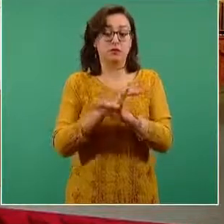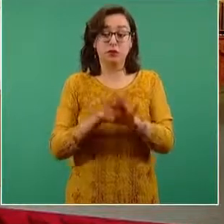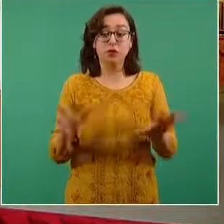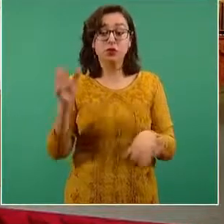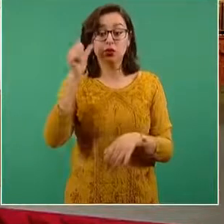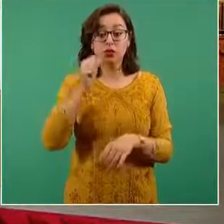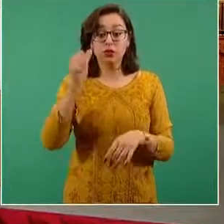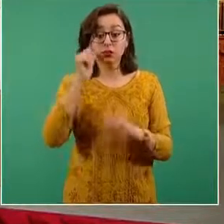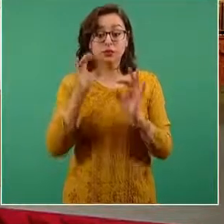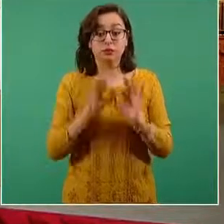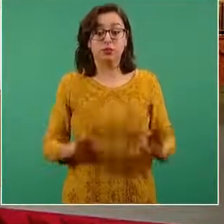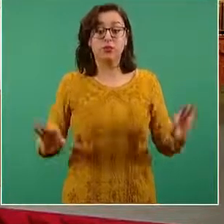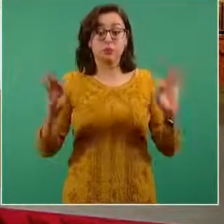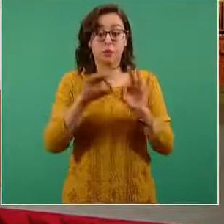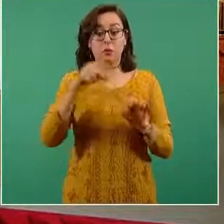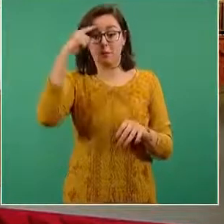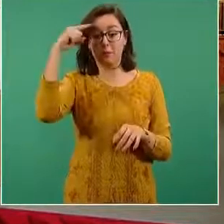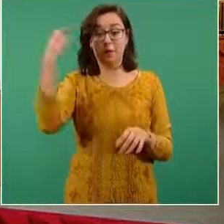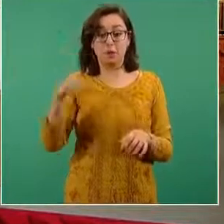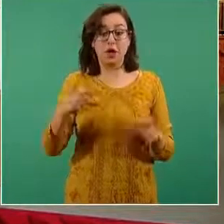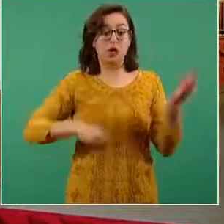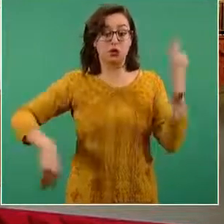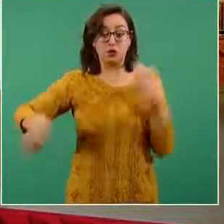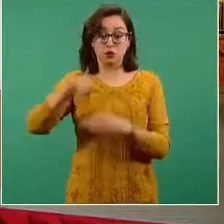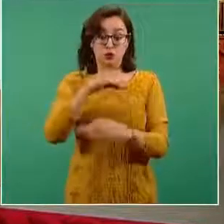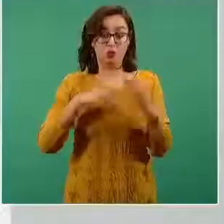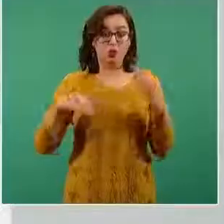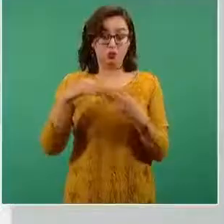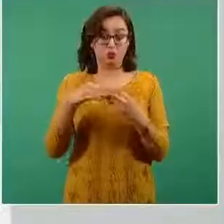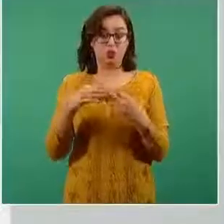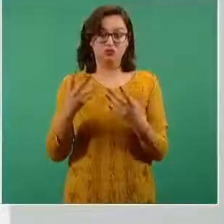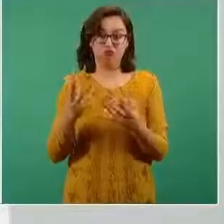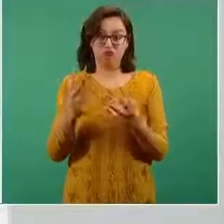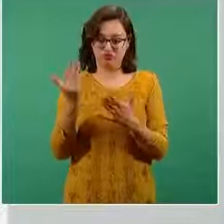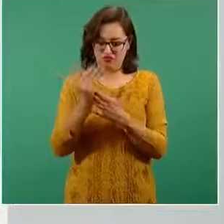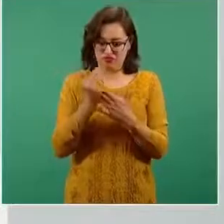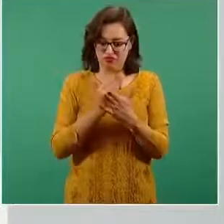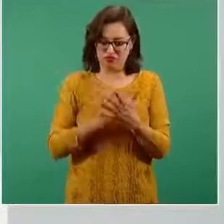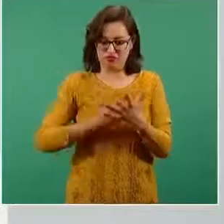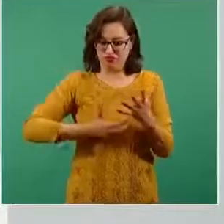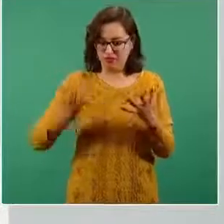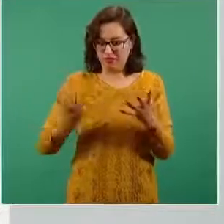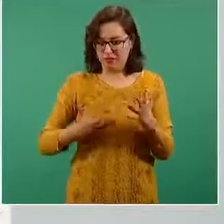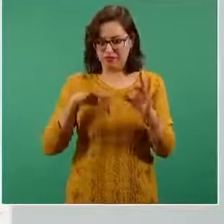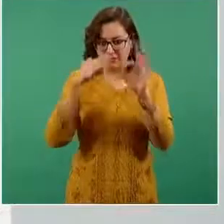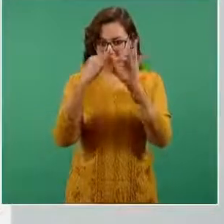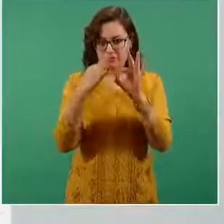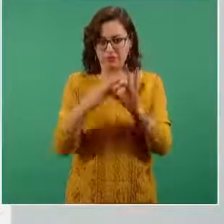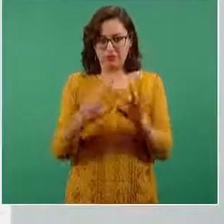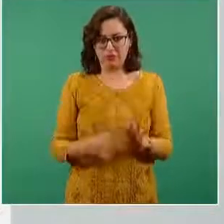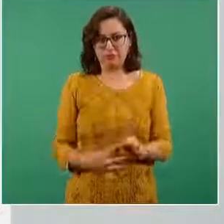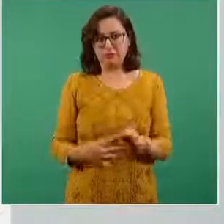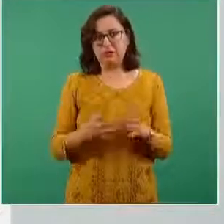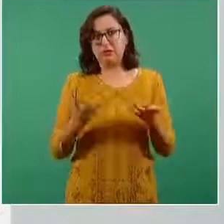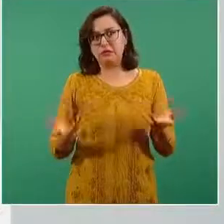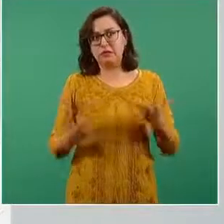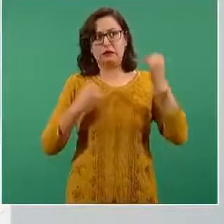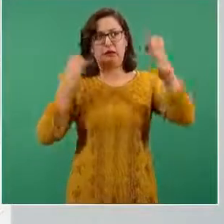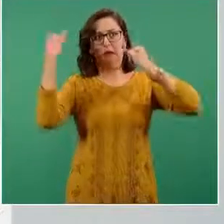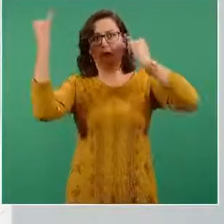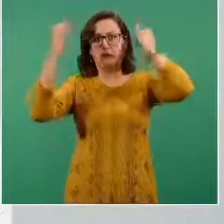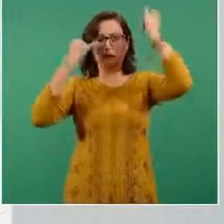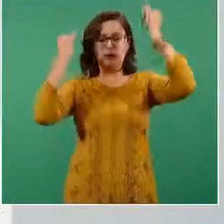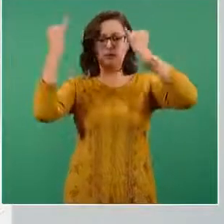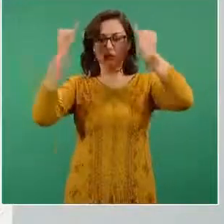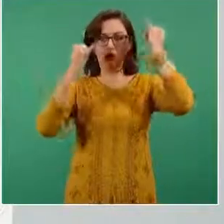importante para que podamos llevar a cabo acciones que sean lo más adecuadas posibles y que no estén basadas más bien